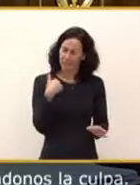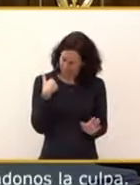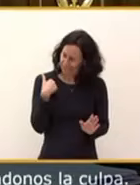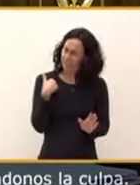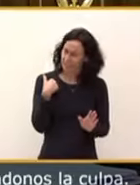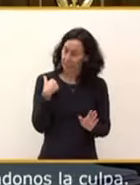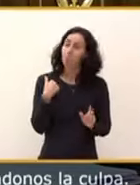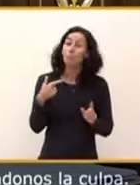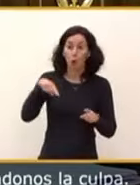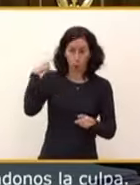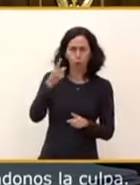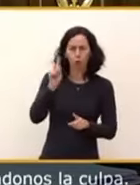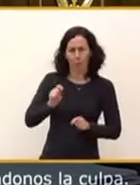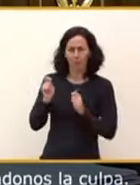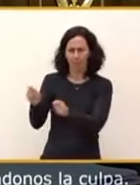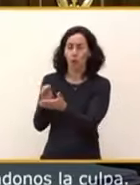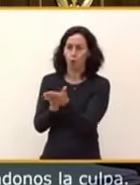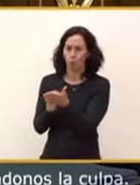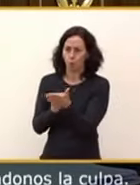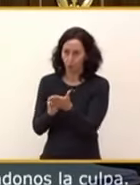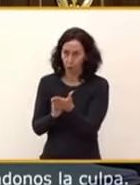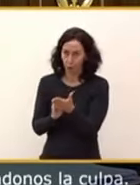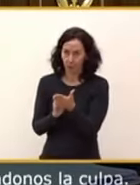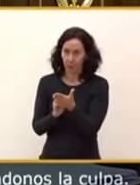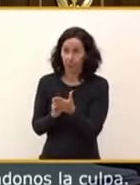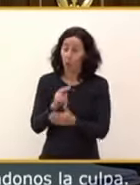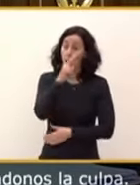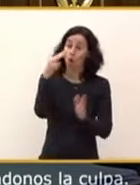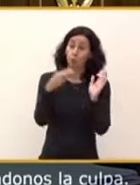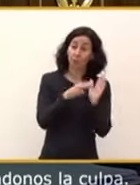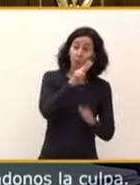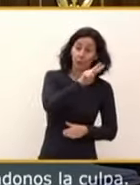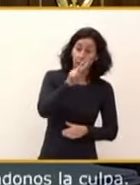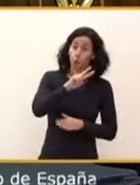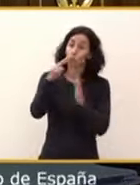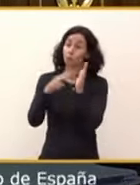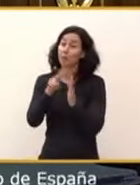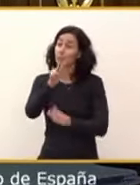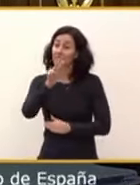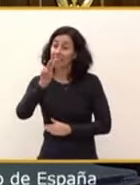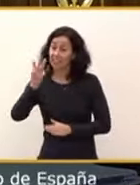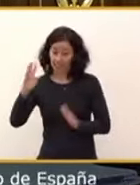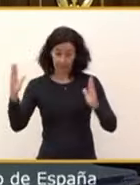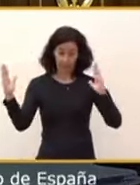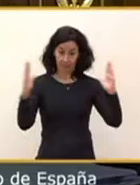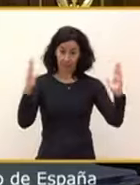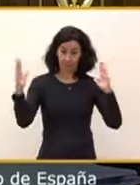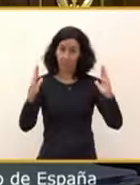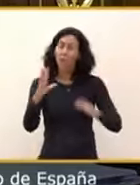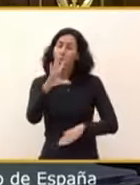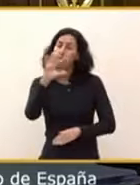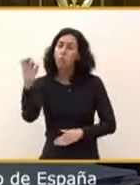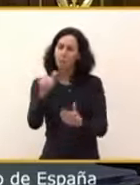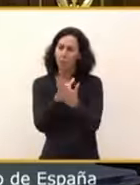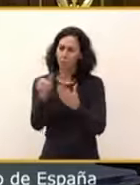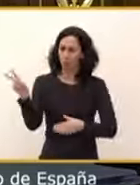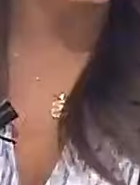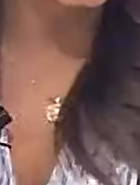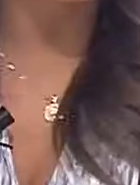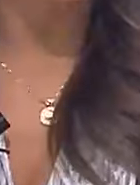los independentistas, ni comunista con los comunistas. Que, por favor... Dos últimos asuntos antes de irnos a